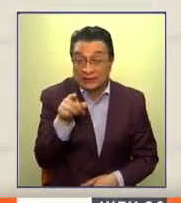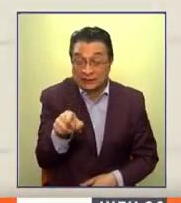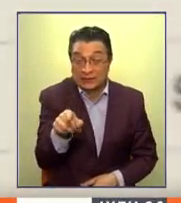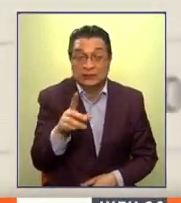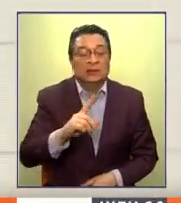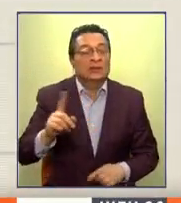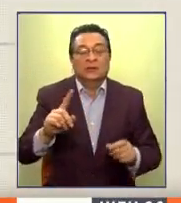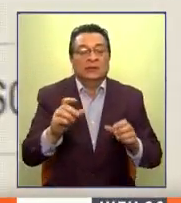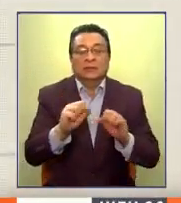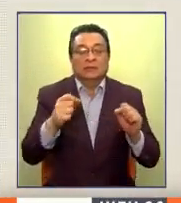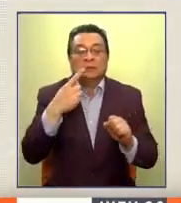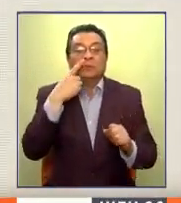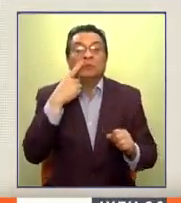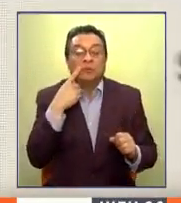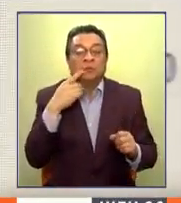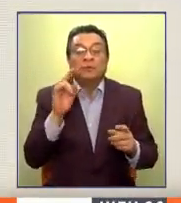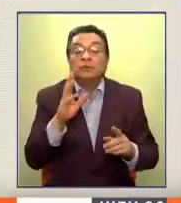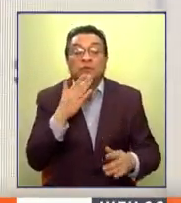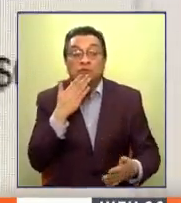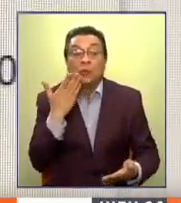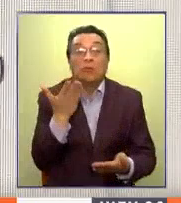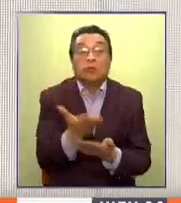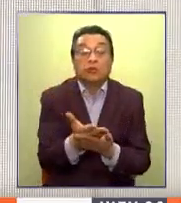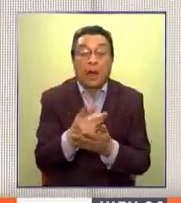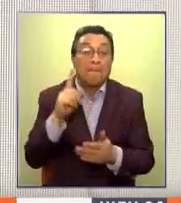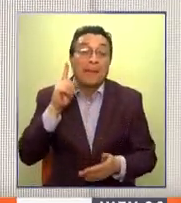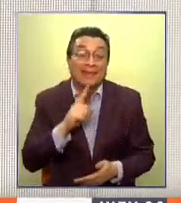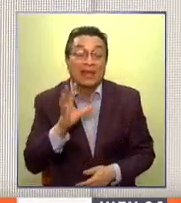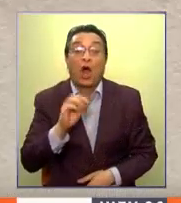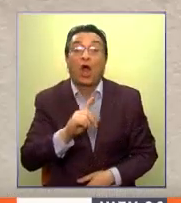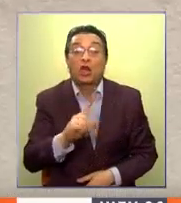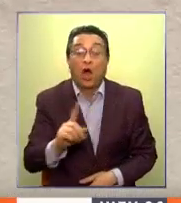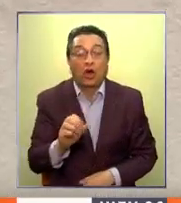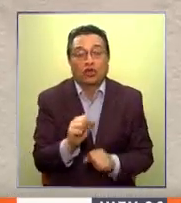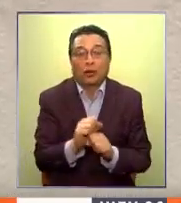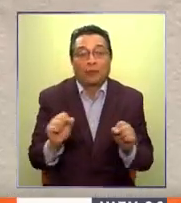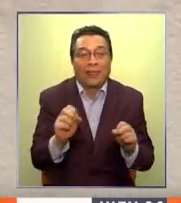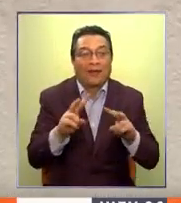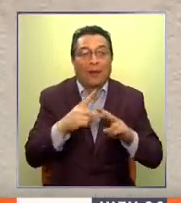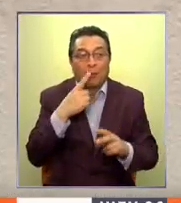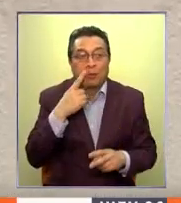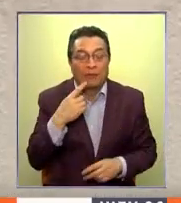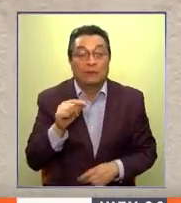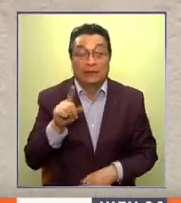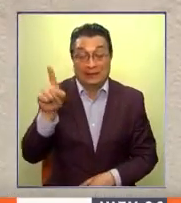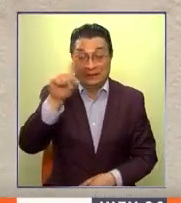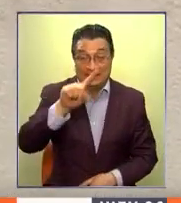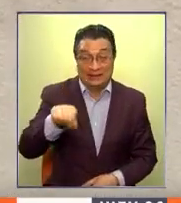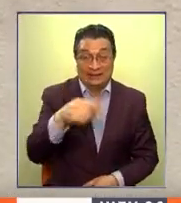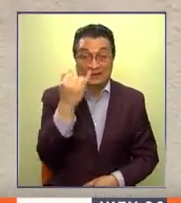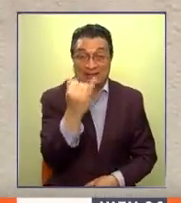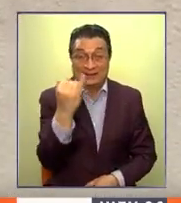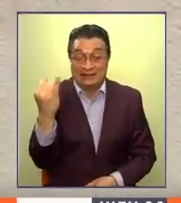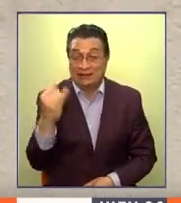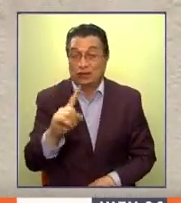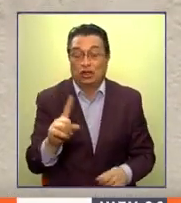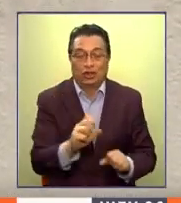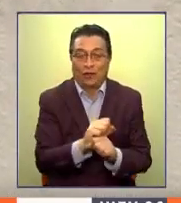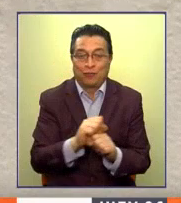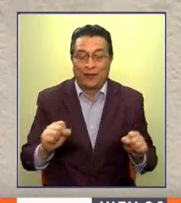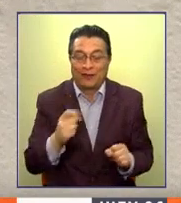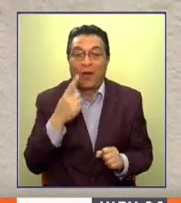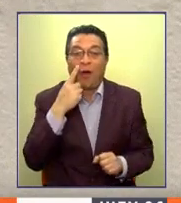tendría cómo verificar si algún postulante mintió o no en su postulación. El Servicio de Impuestos Internos no puede